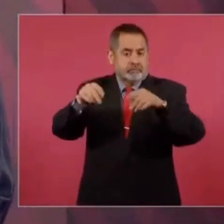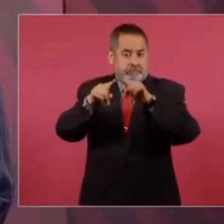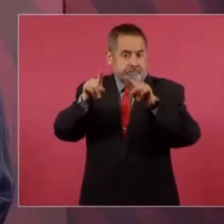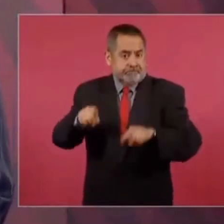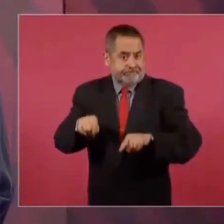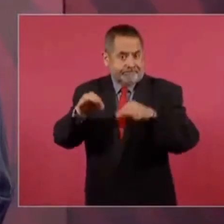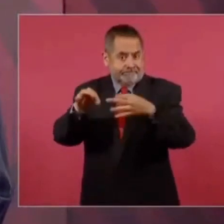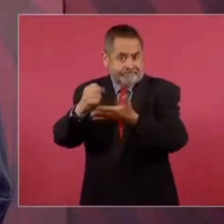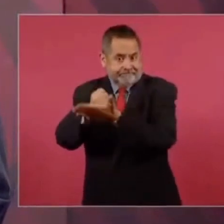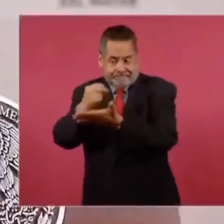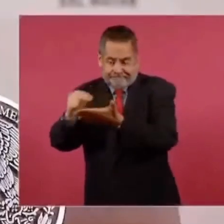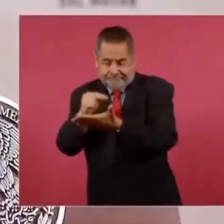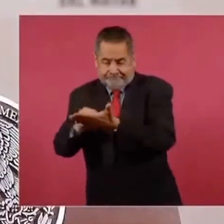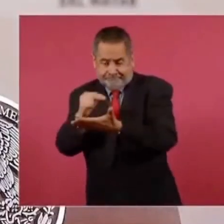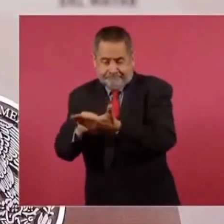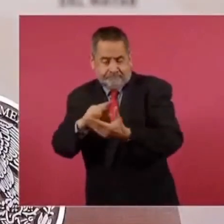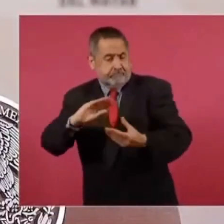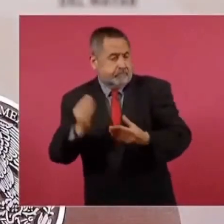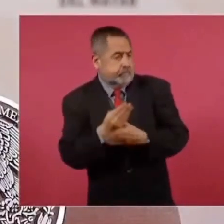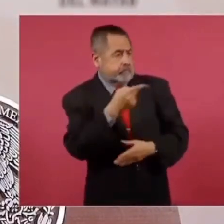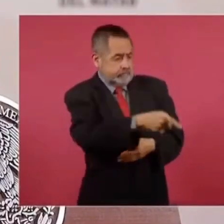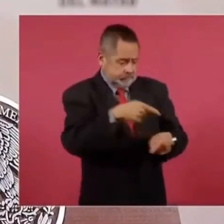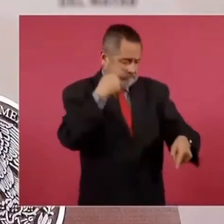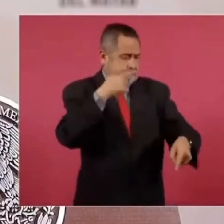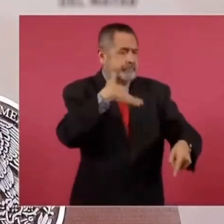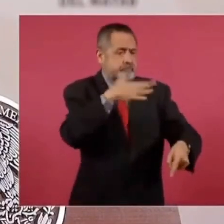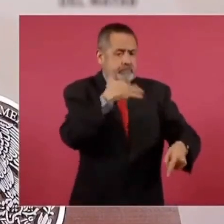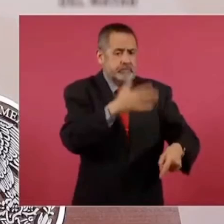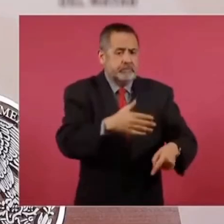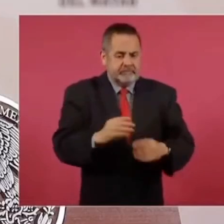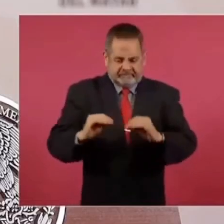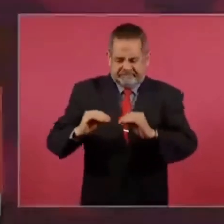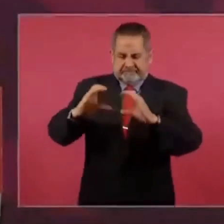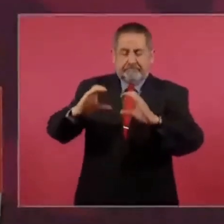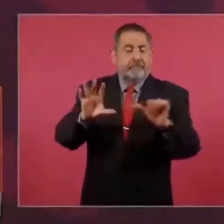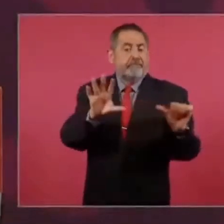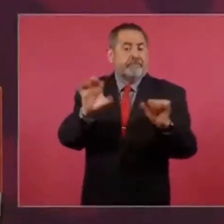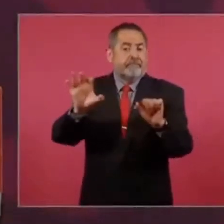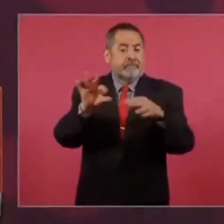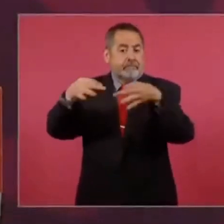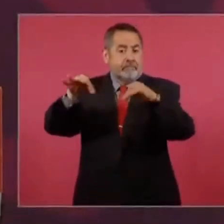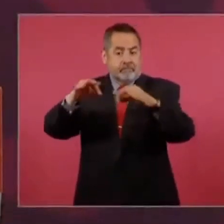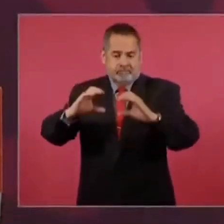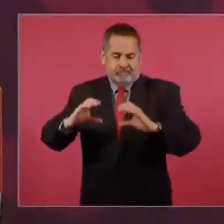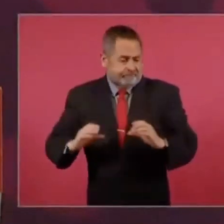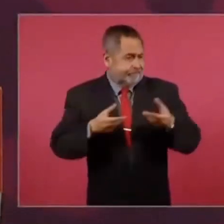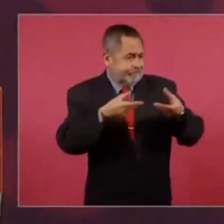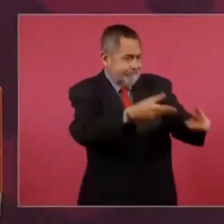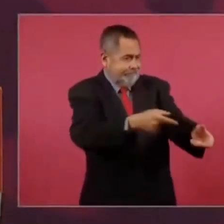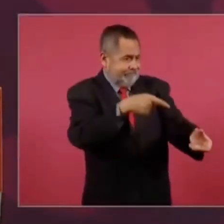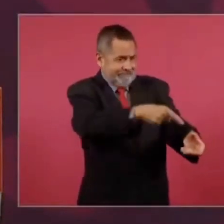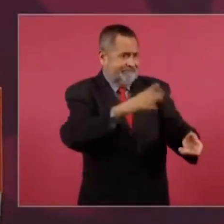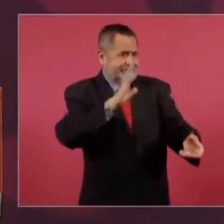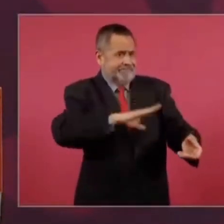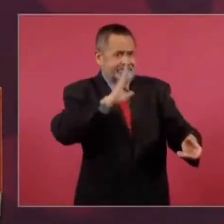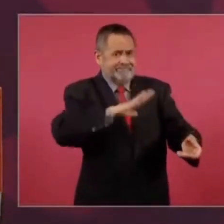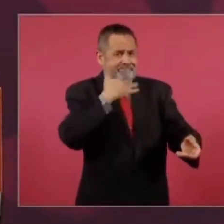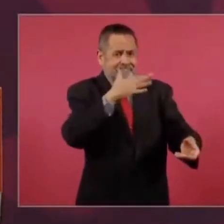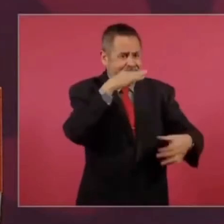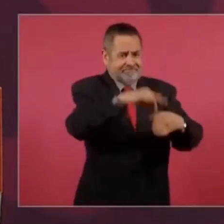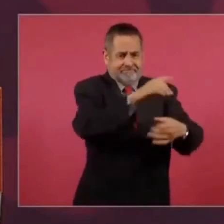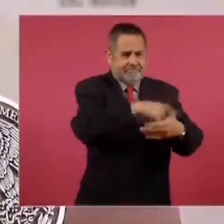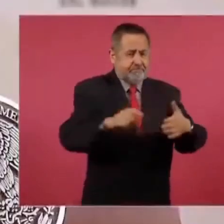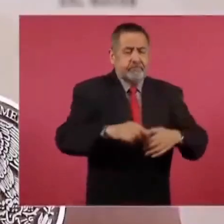documentos de un expediente de 600 páginas de extensión. La demanda,